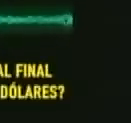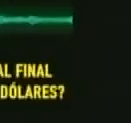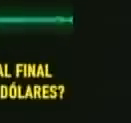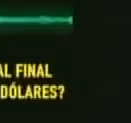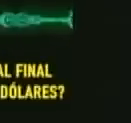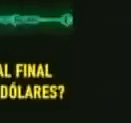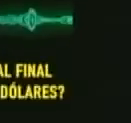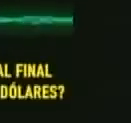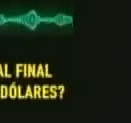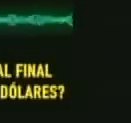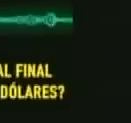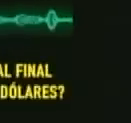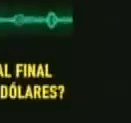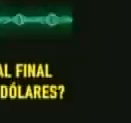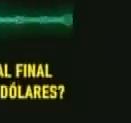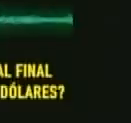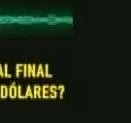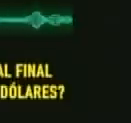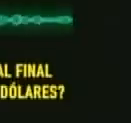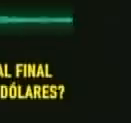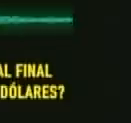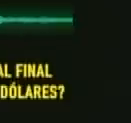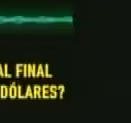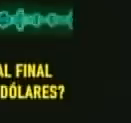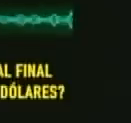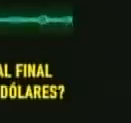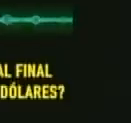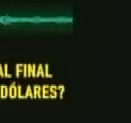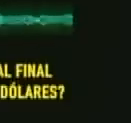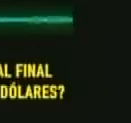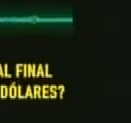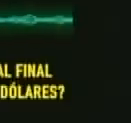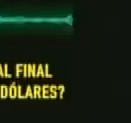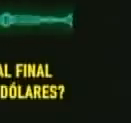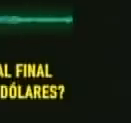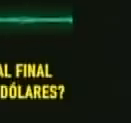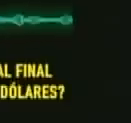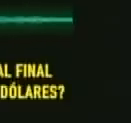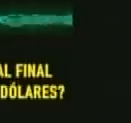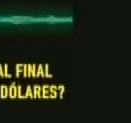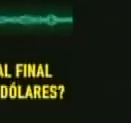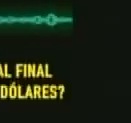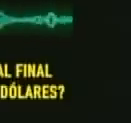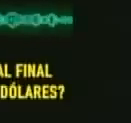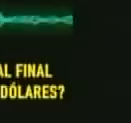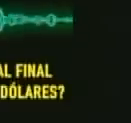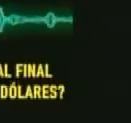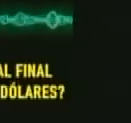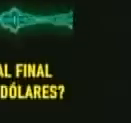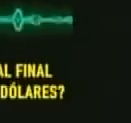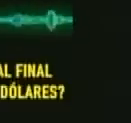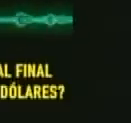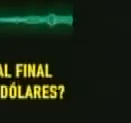de decisiones. ¿Quién va a tomar la decisión? Al final, ¿con qué papel, con qué membrete sobre esos 1.800 millones de